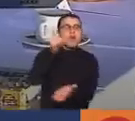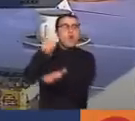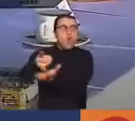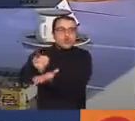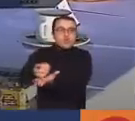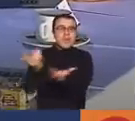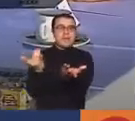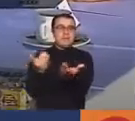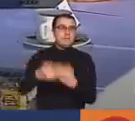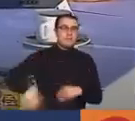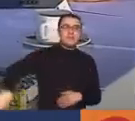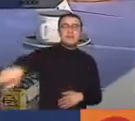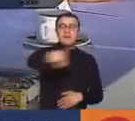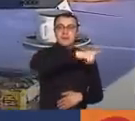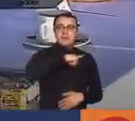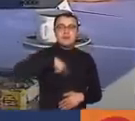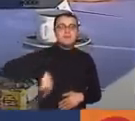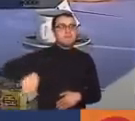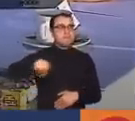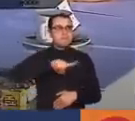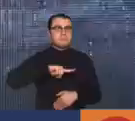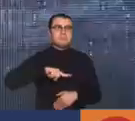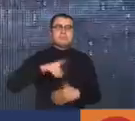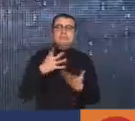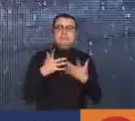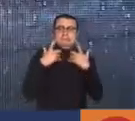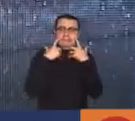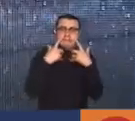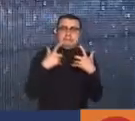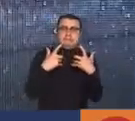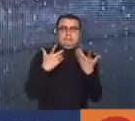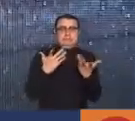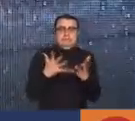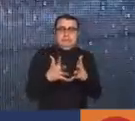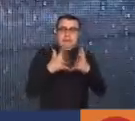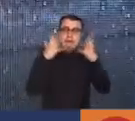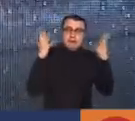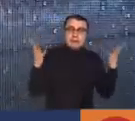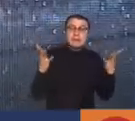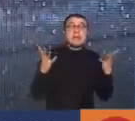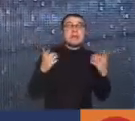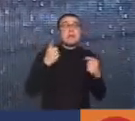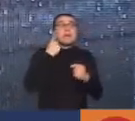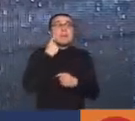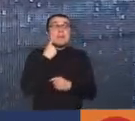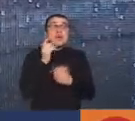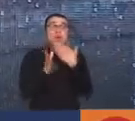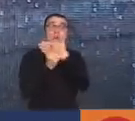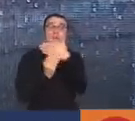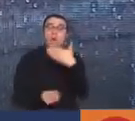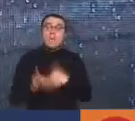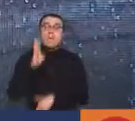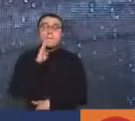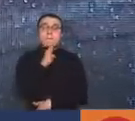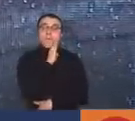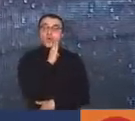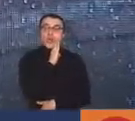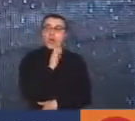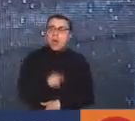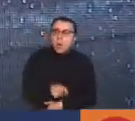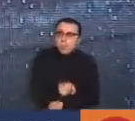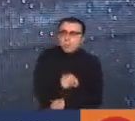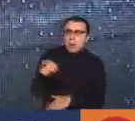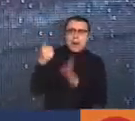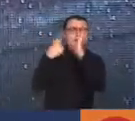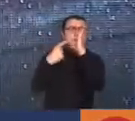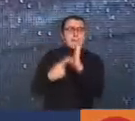pues presentan los indicadores más altos. Cuando uno habla de la pobreza en Bosa, ya está hablando de centenares de miles